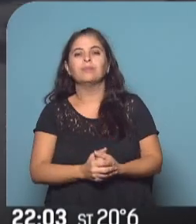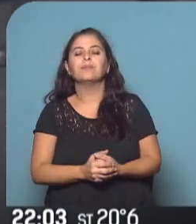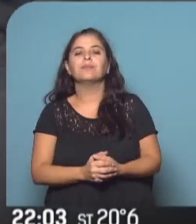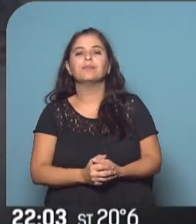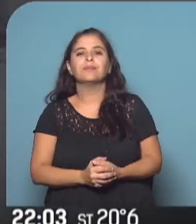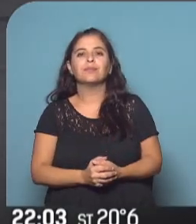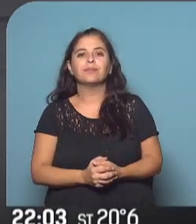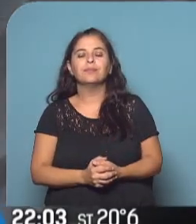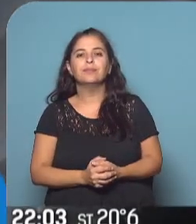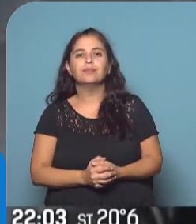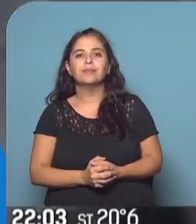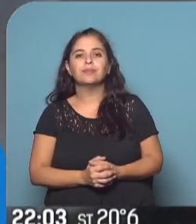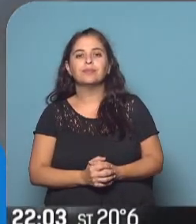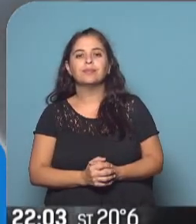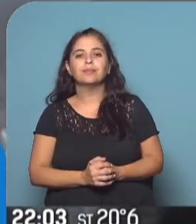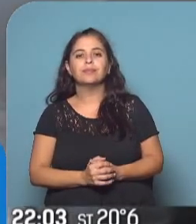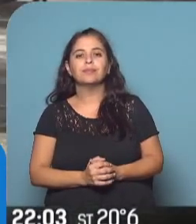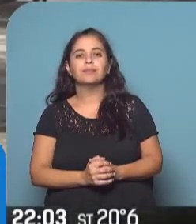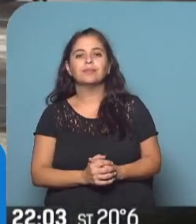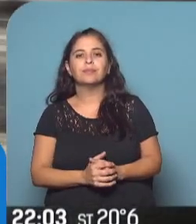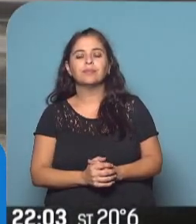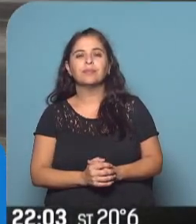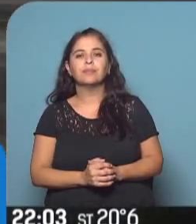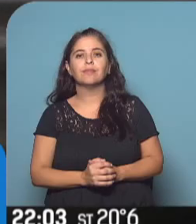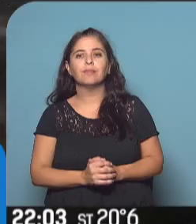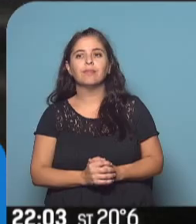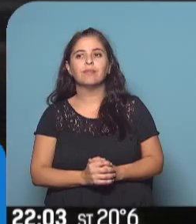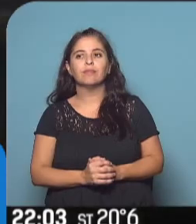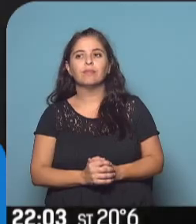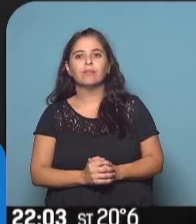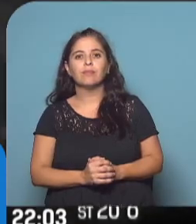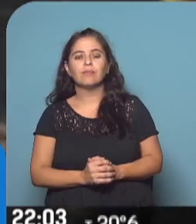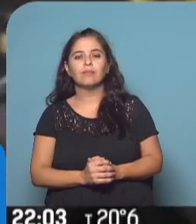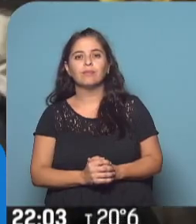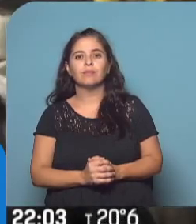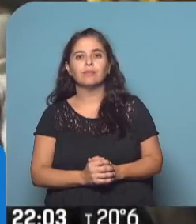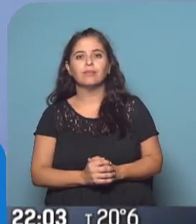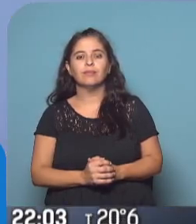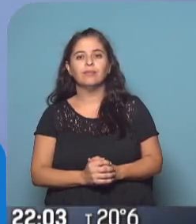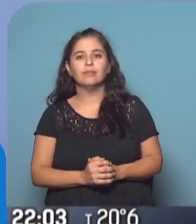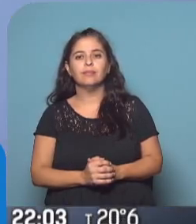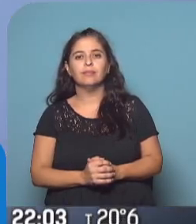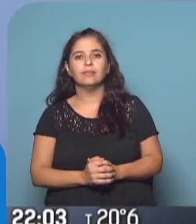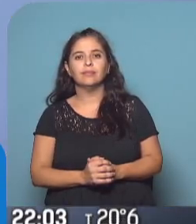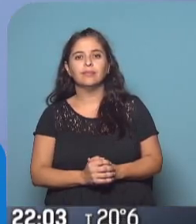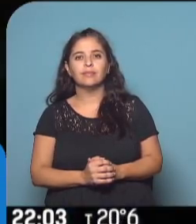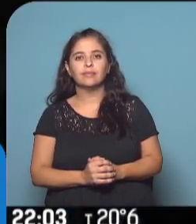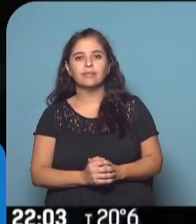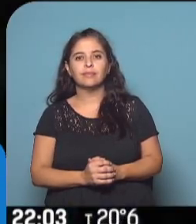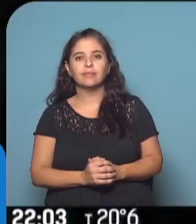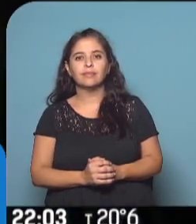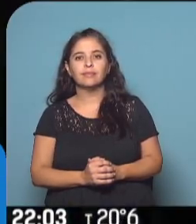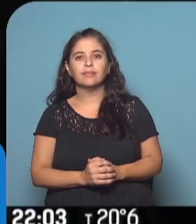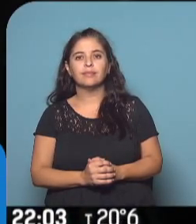Message to Iran, National Security Advisor John Bolton announcing the U.S. is sending an aircraft carrier and bomber task force to the Middle East.